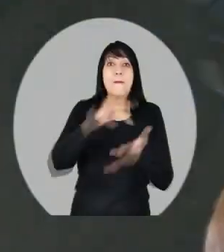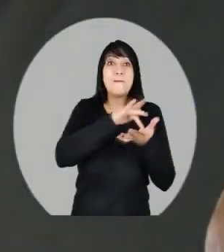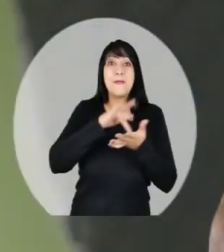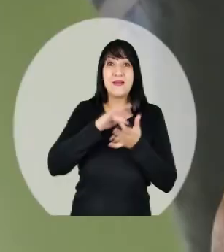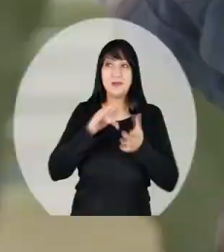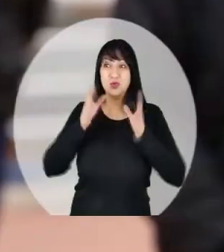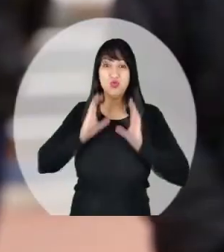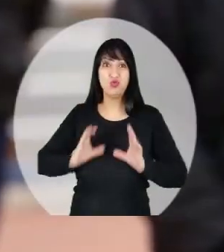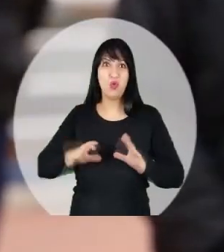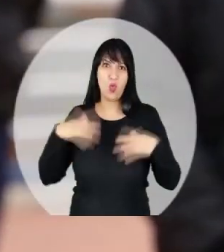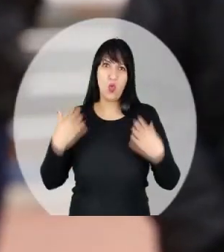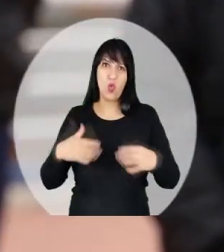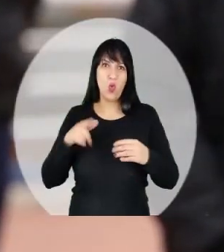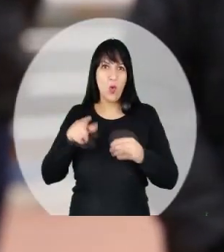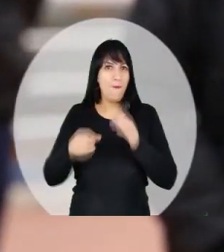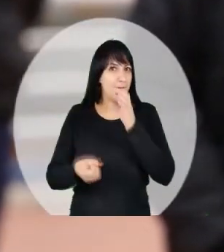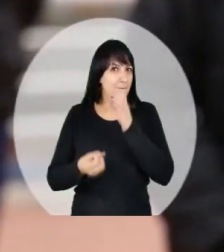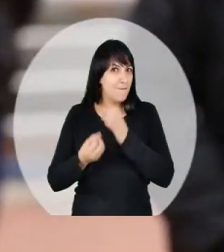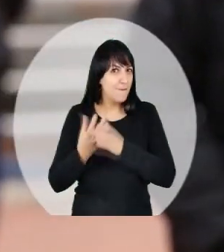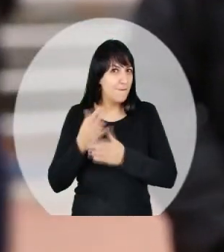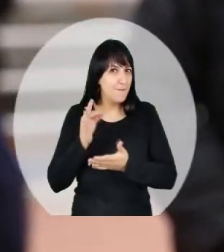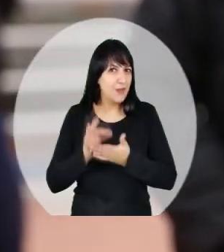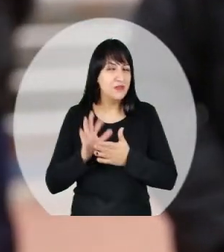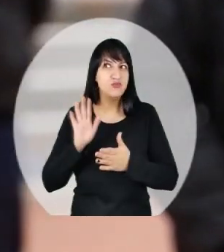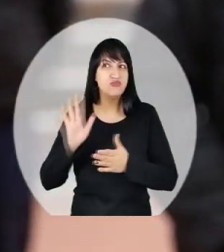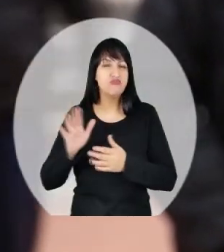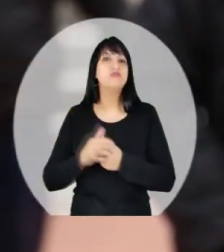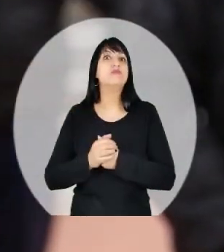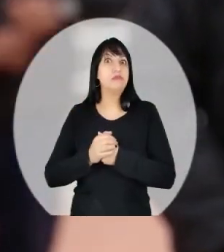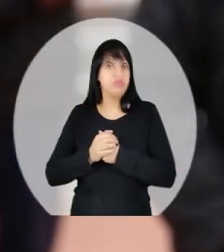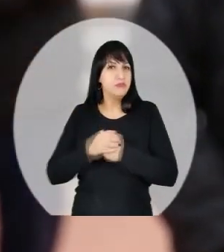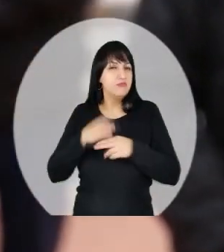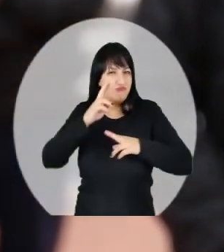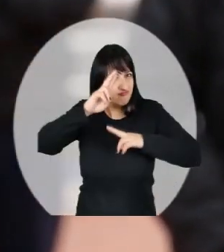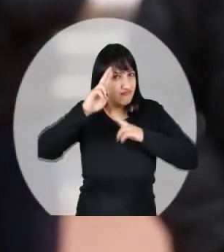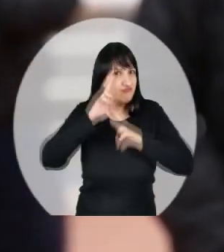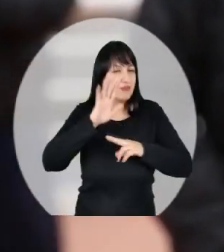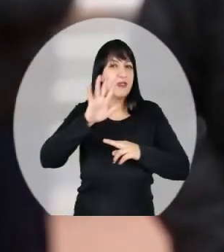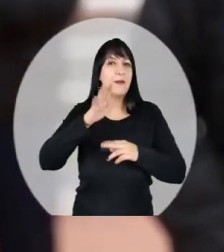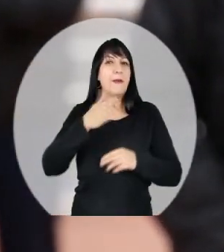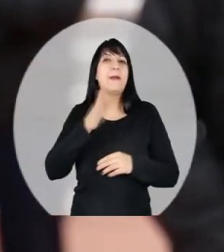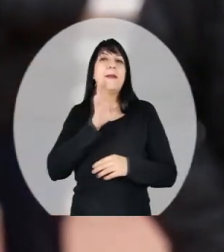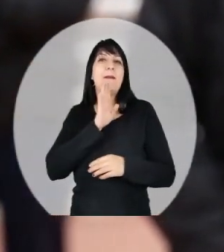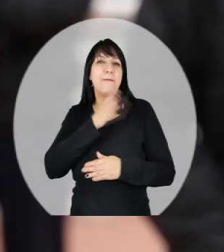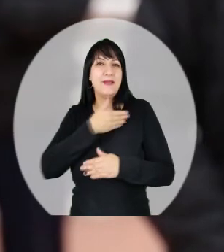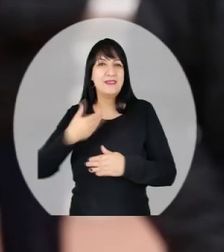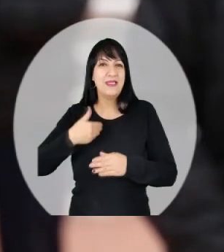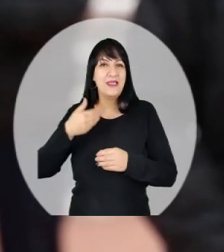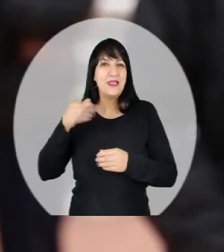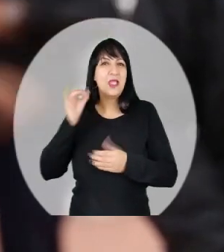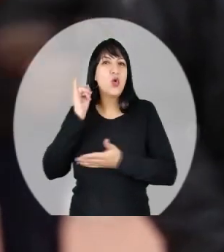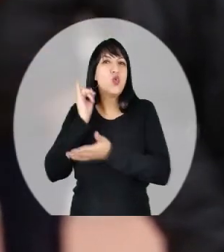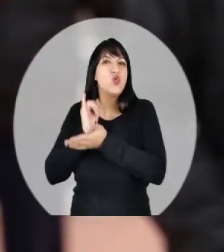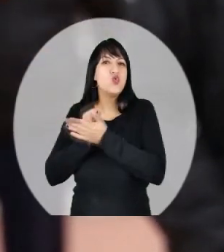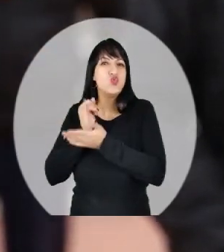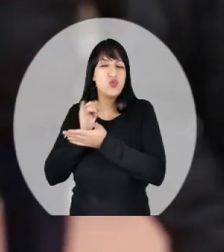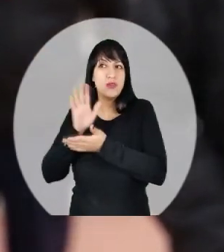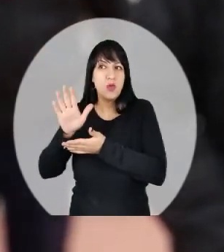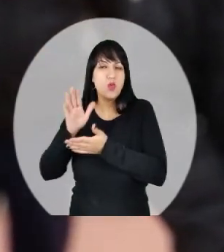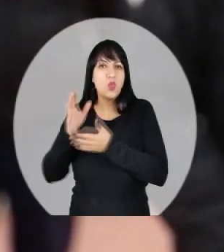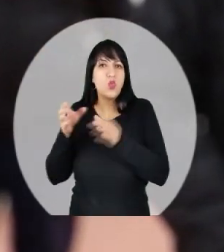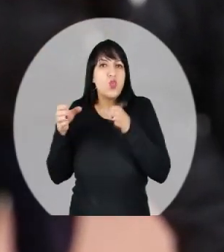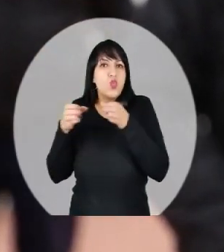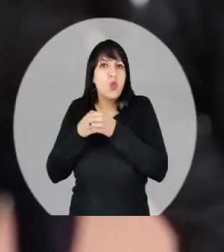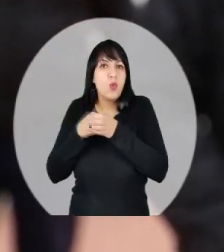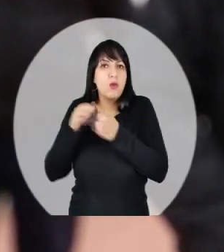La participación ciudadana fue la protagonista en el municipio de Paso, concluye con resaltar ese trabajo que hacen los presidentes de las juntas de